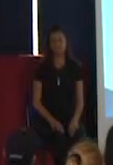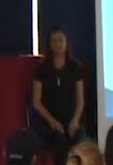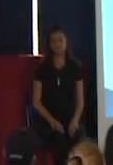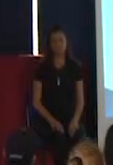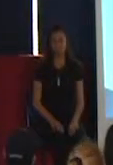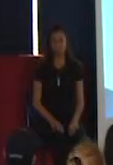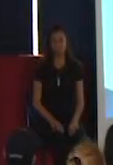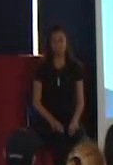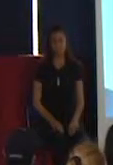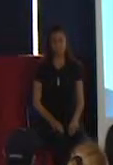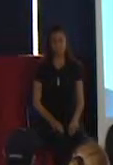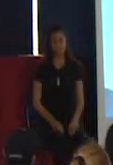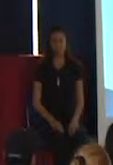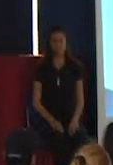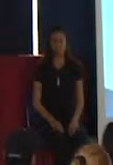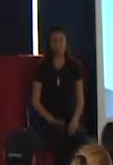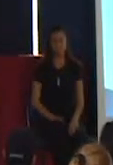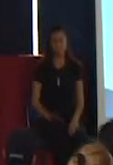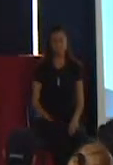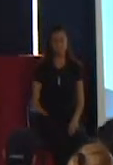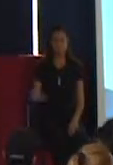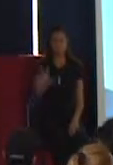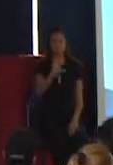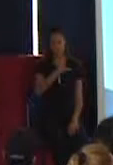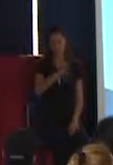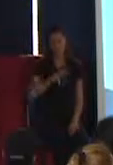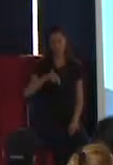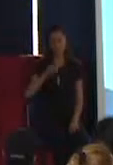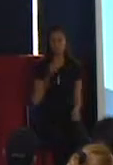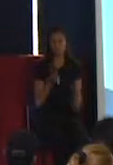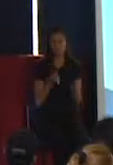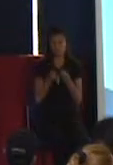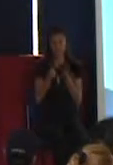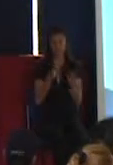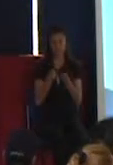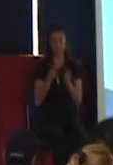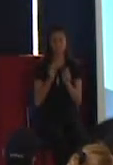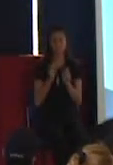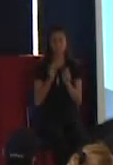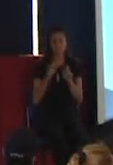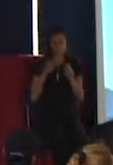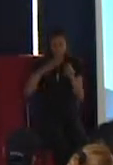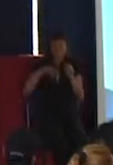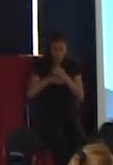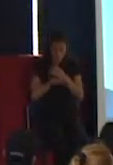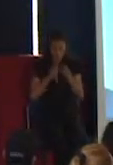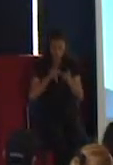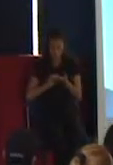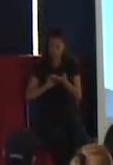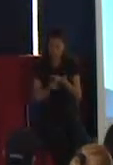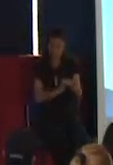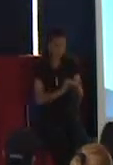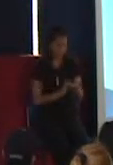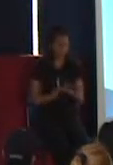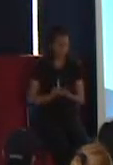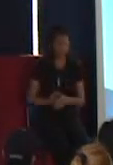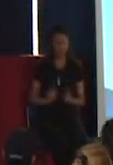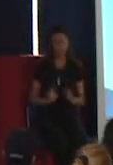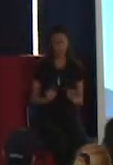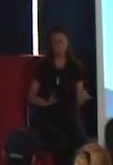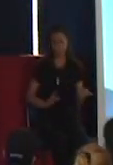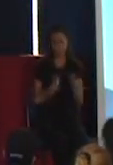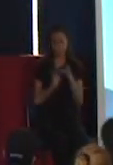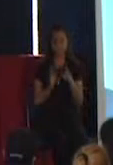¿sí?, a regular cada una de sus instalaciones y acomodarlas con las condiciones